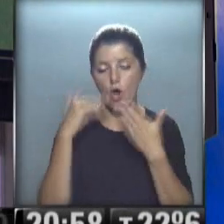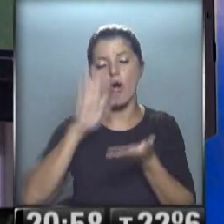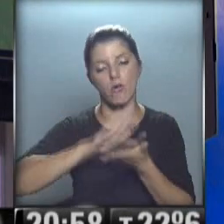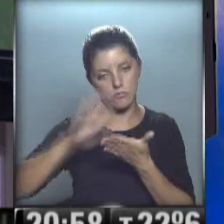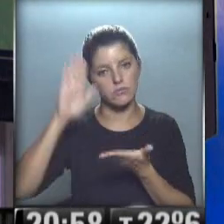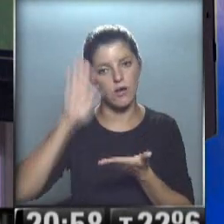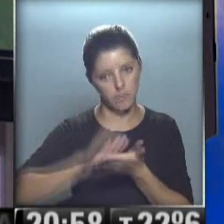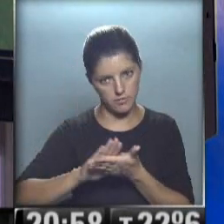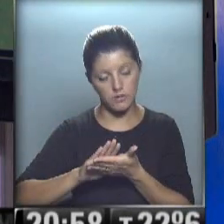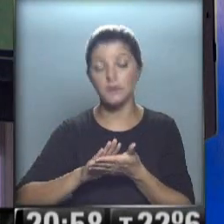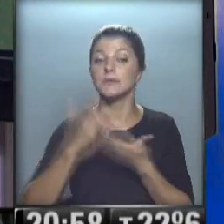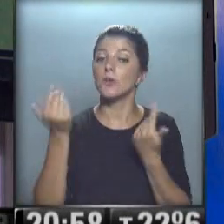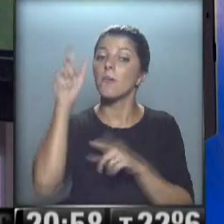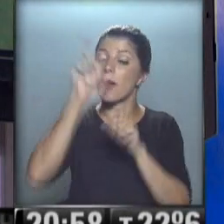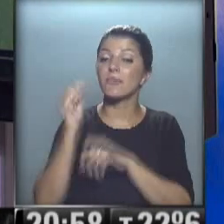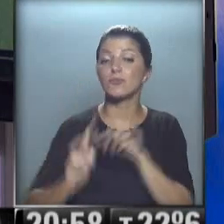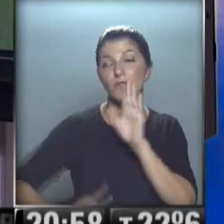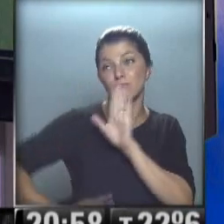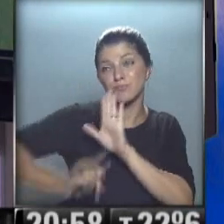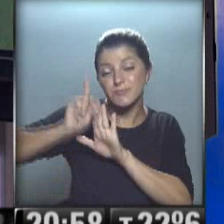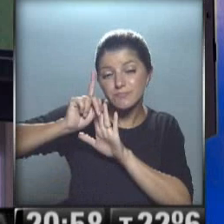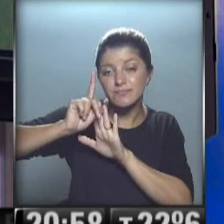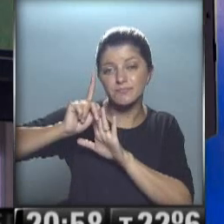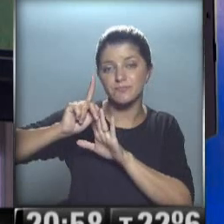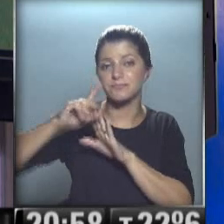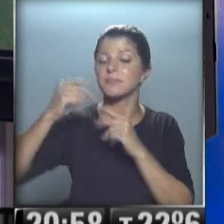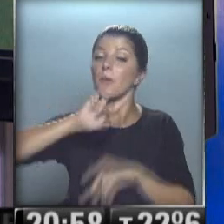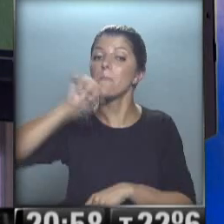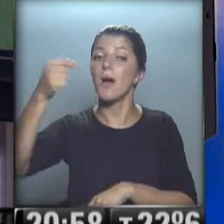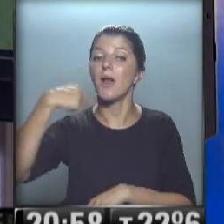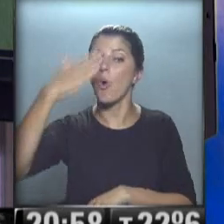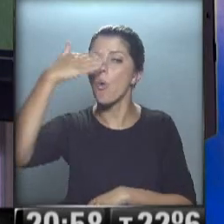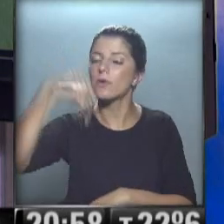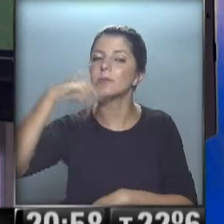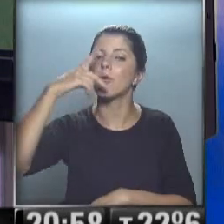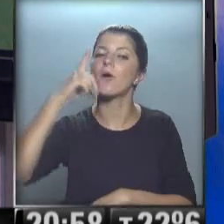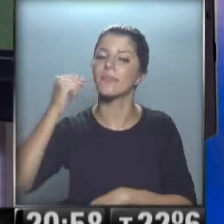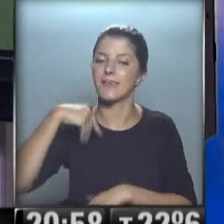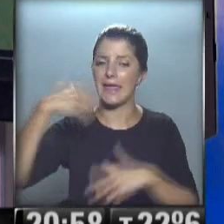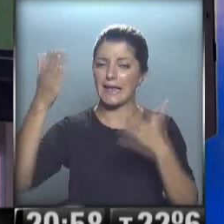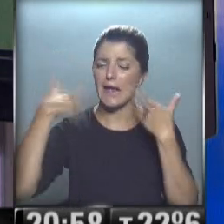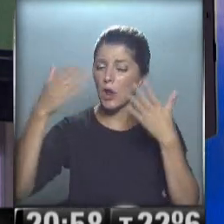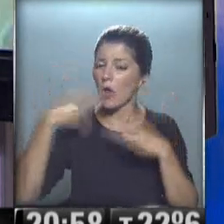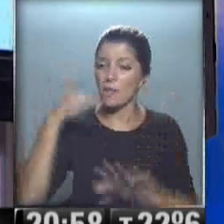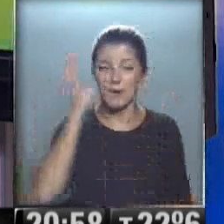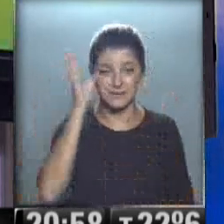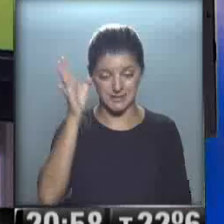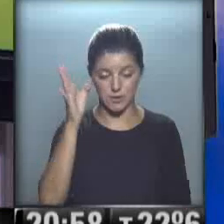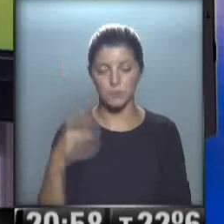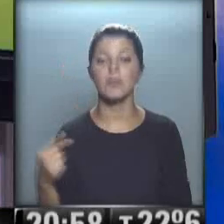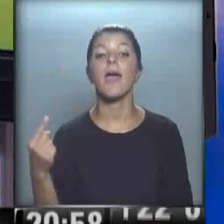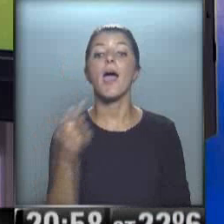vez. Para nuestra gente del extremo norte del país, mañana es el último día de calor fuerte. El